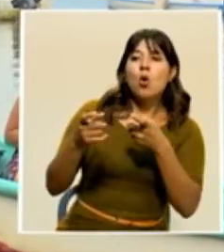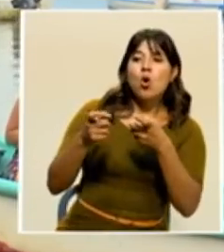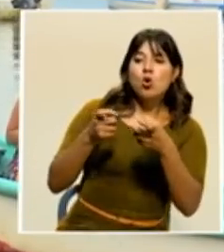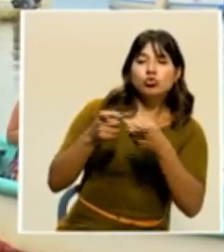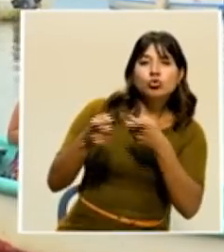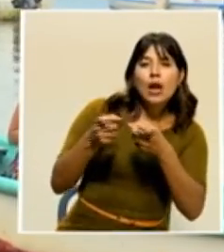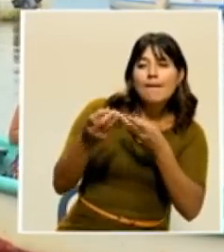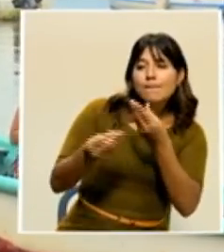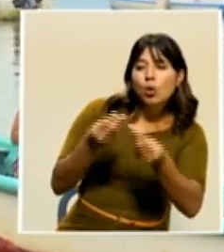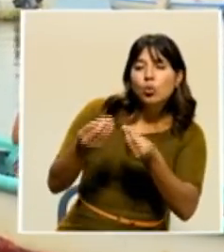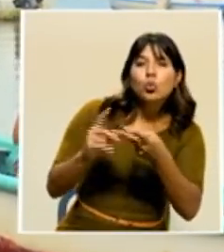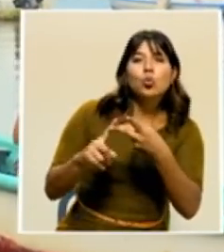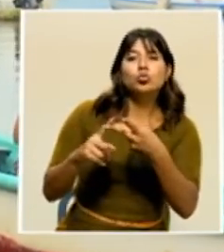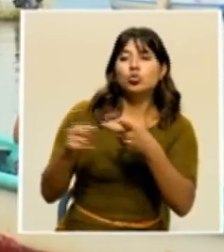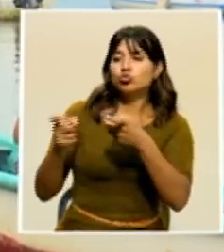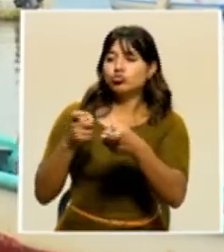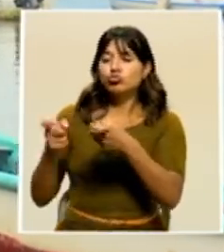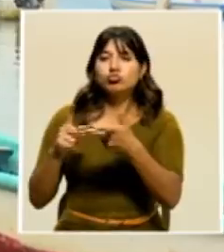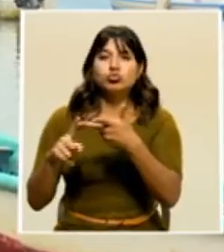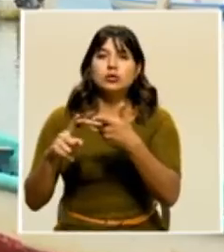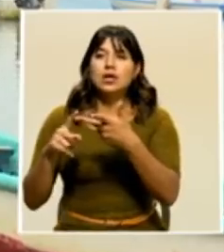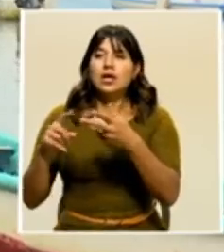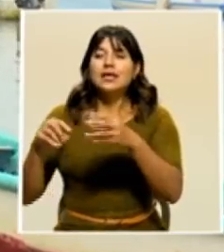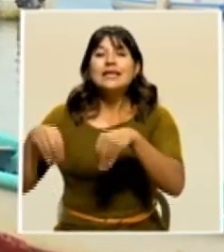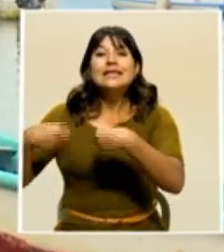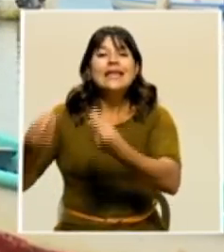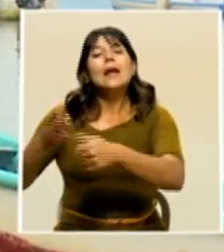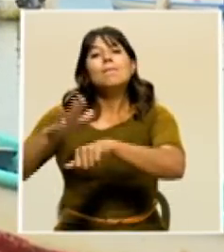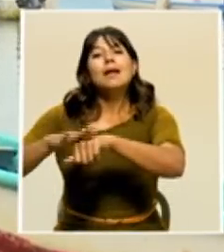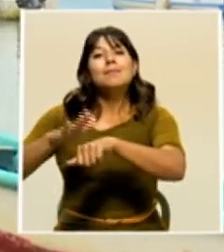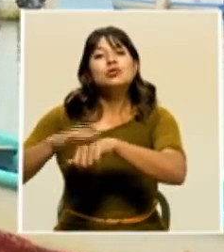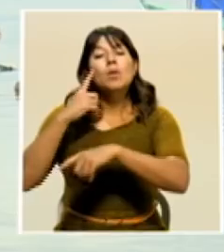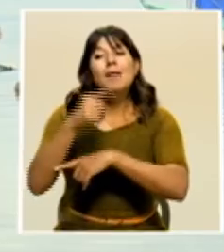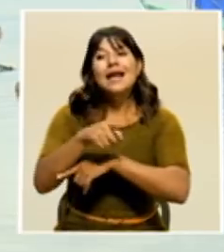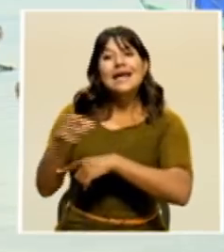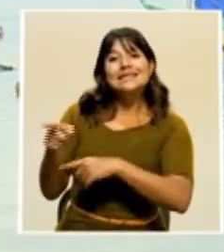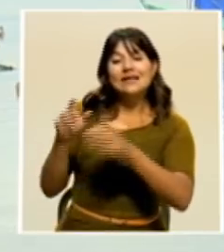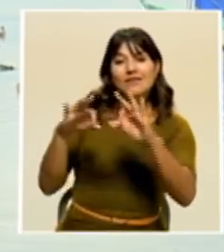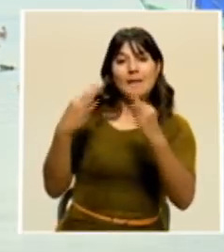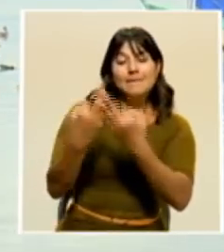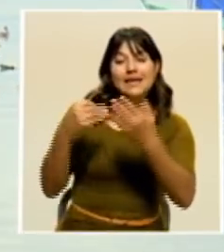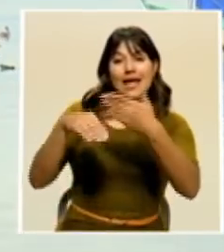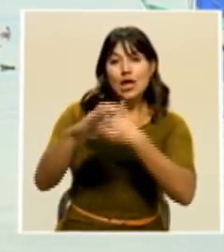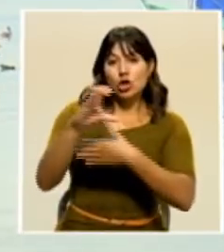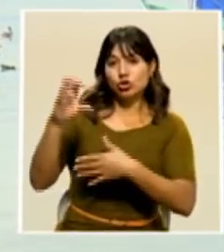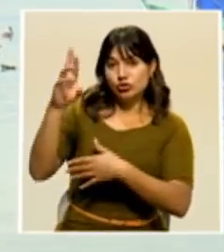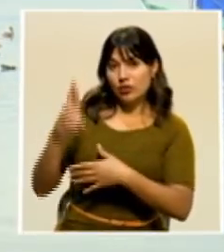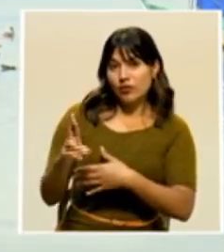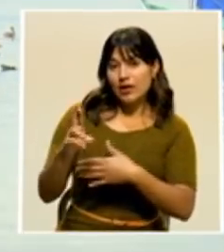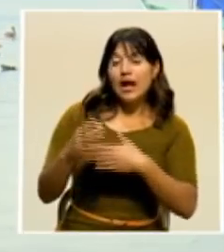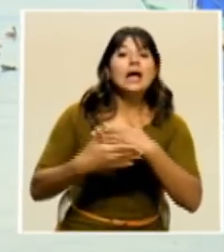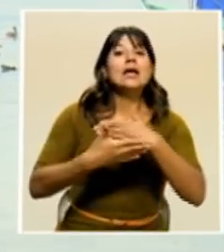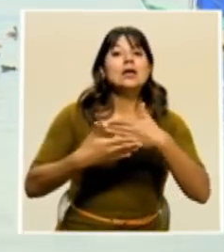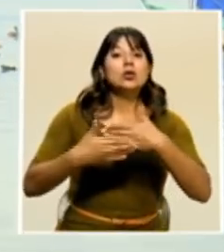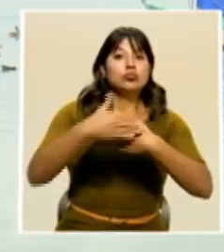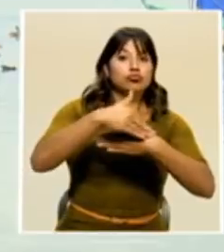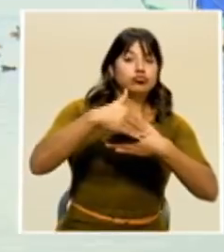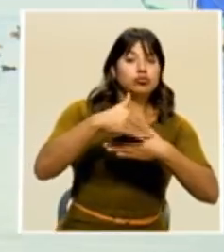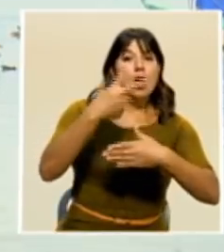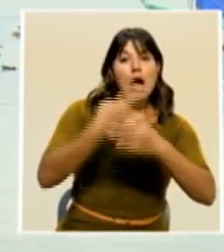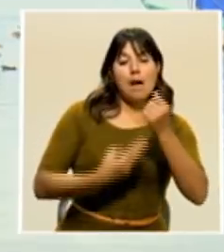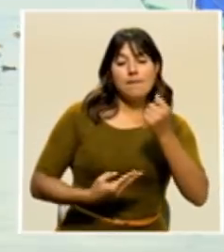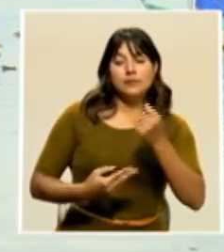producto y en el otorgamiento de licencias para esas familias a lo largo y ancho del país, ¿verdad?, tanto en la costa pacífica como en el